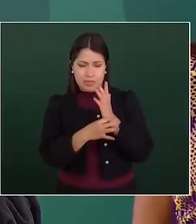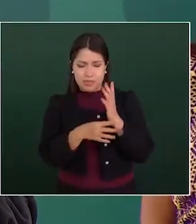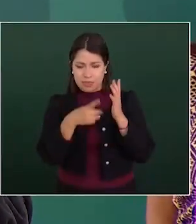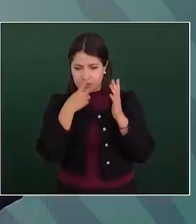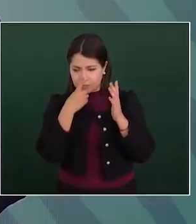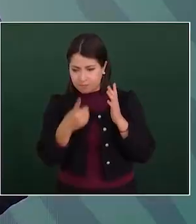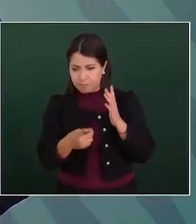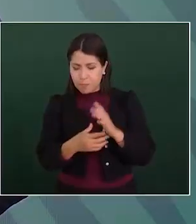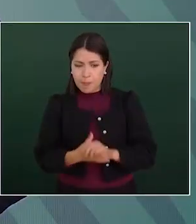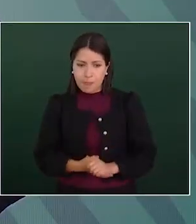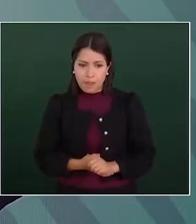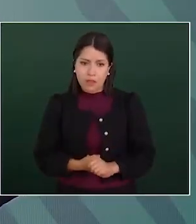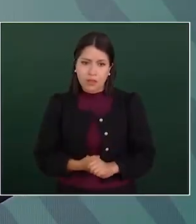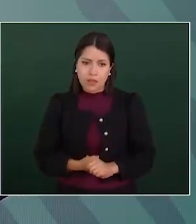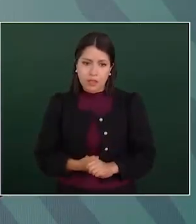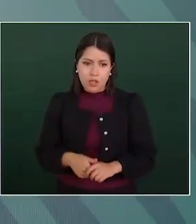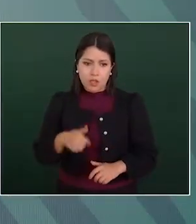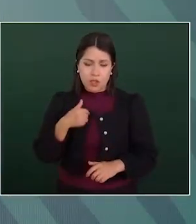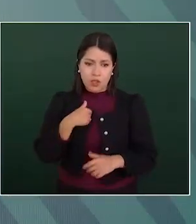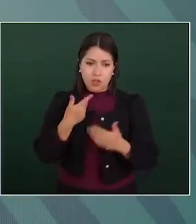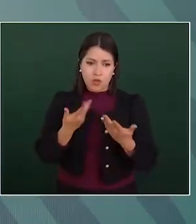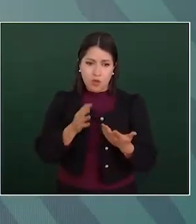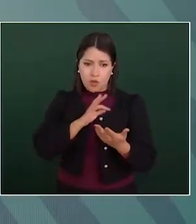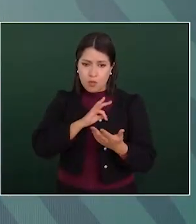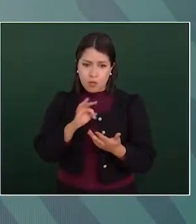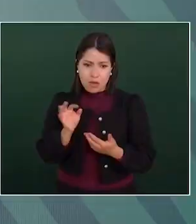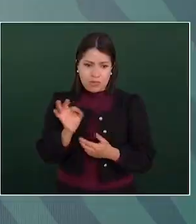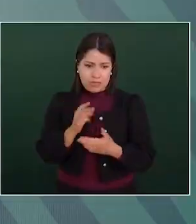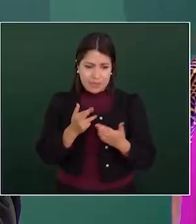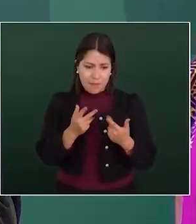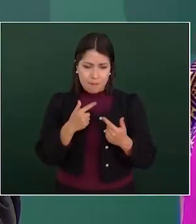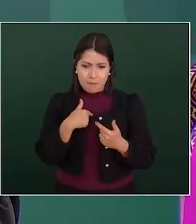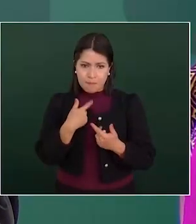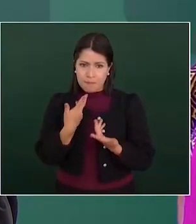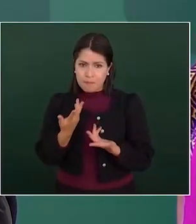me quiebro pero no me doblo.